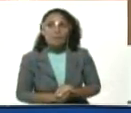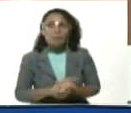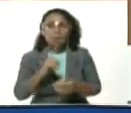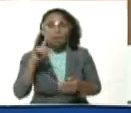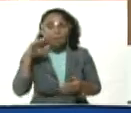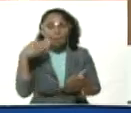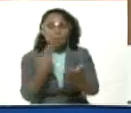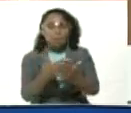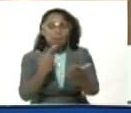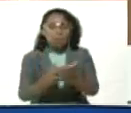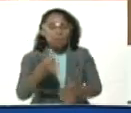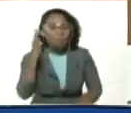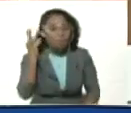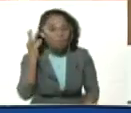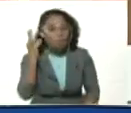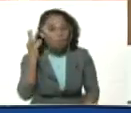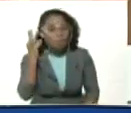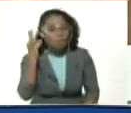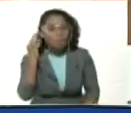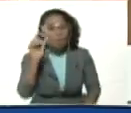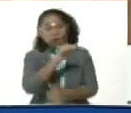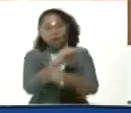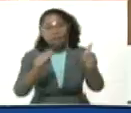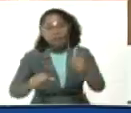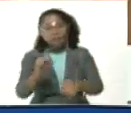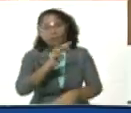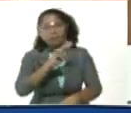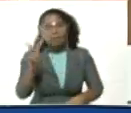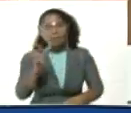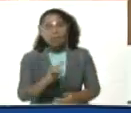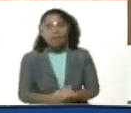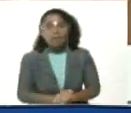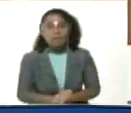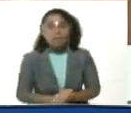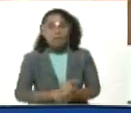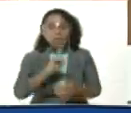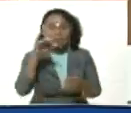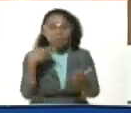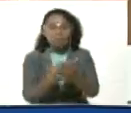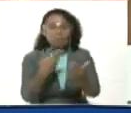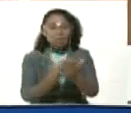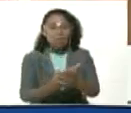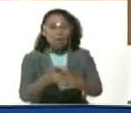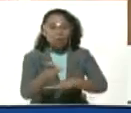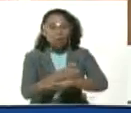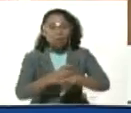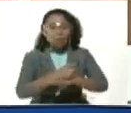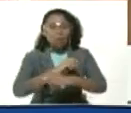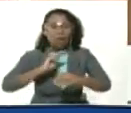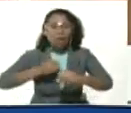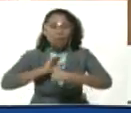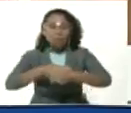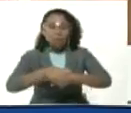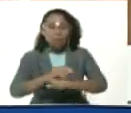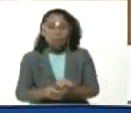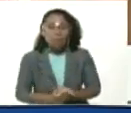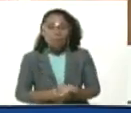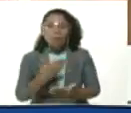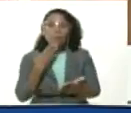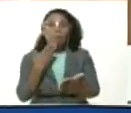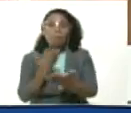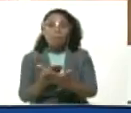Testiga la vicepresidenta. Testigo el gobernador Héctor Rodríguez. Nos